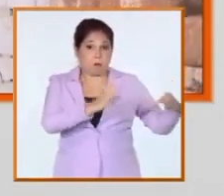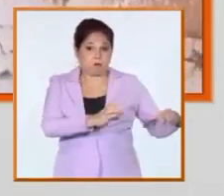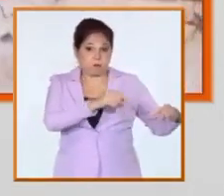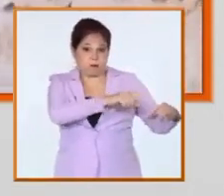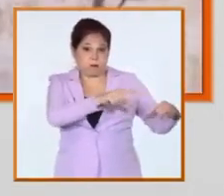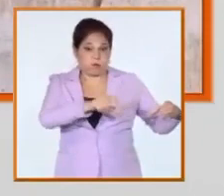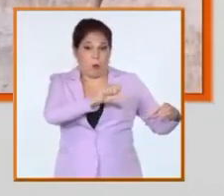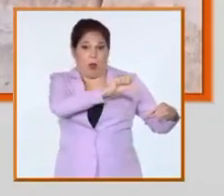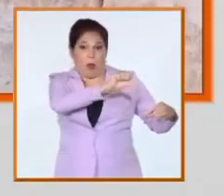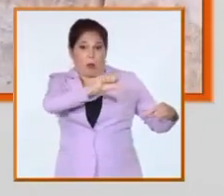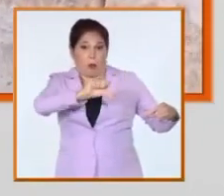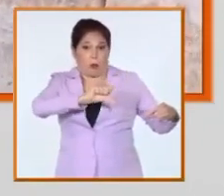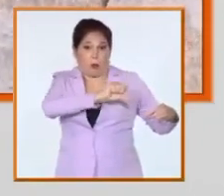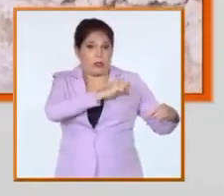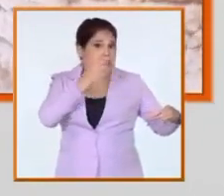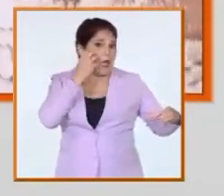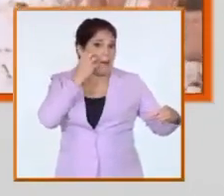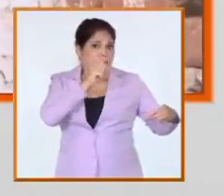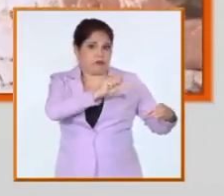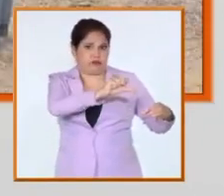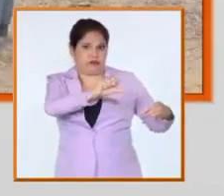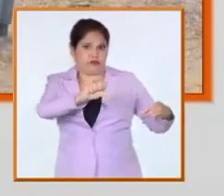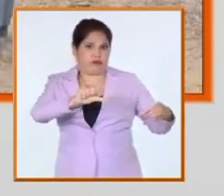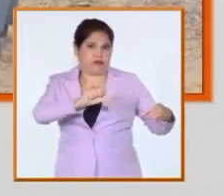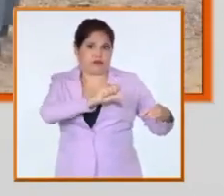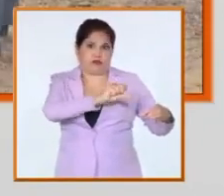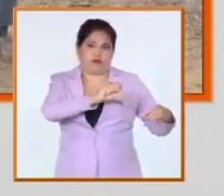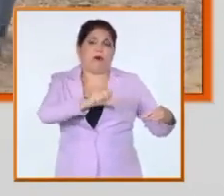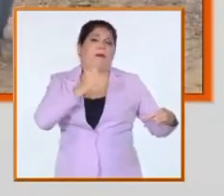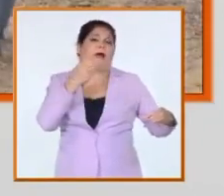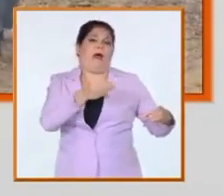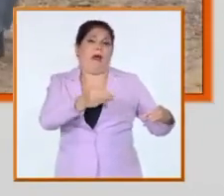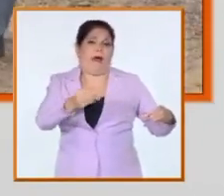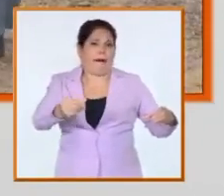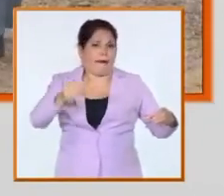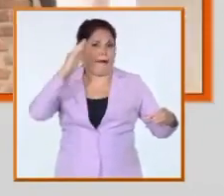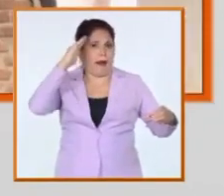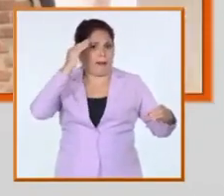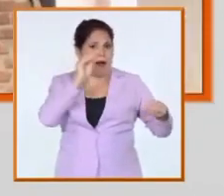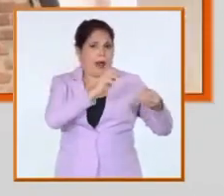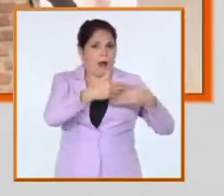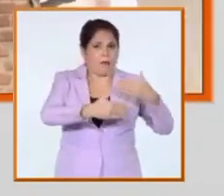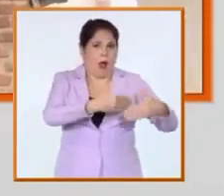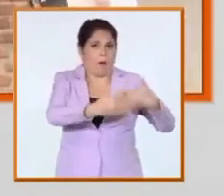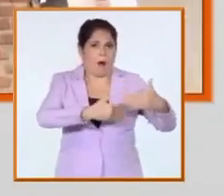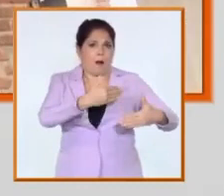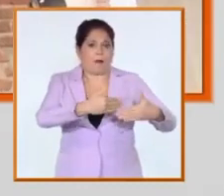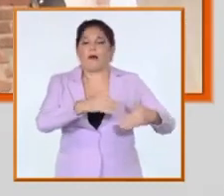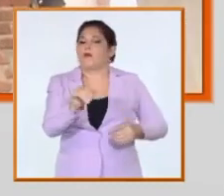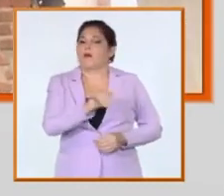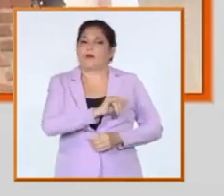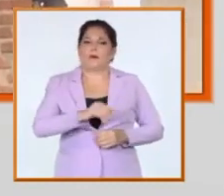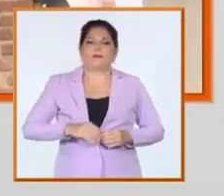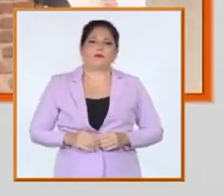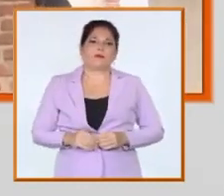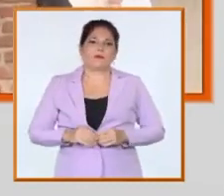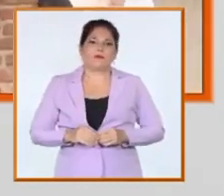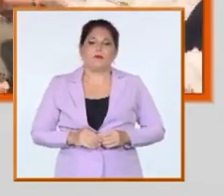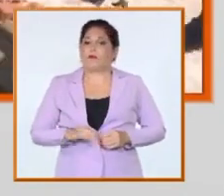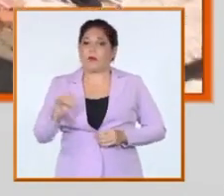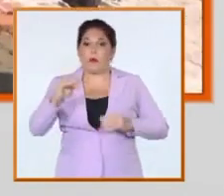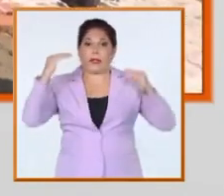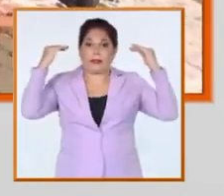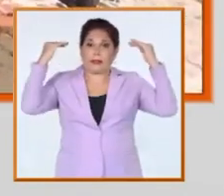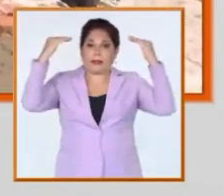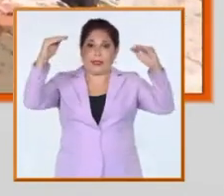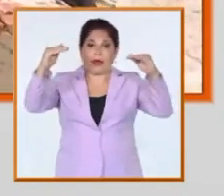una un por un solo por un solo horno y además hace bloque hace teja elemento hace racilla se usan las cubiertas